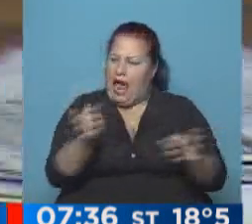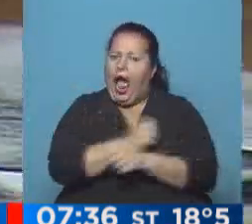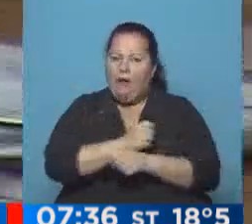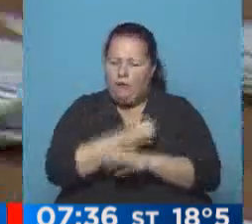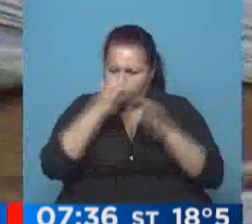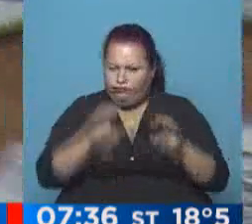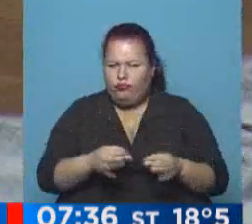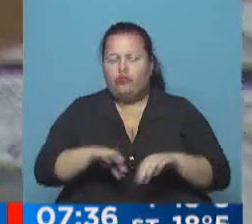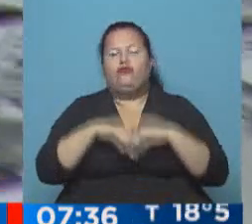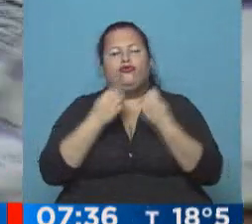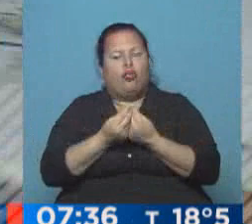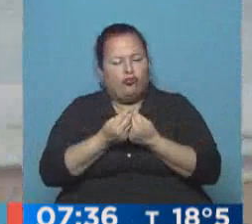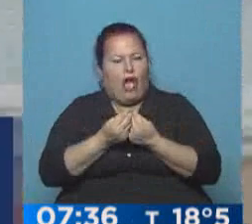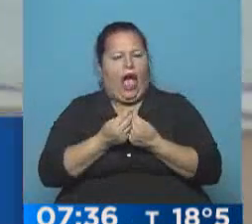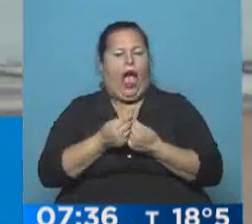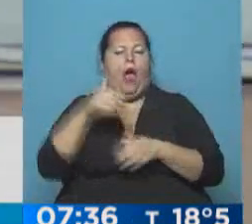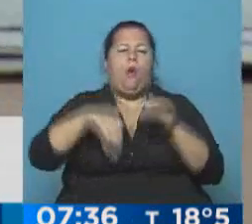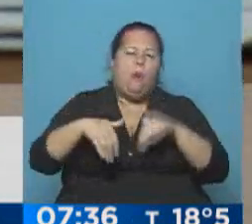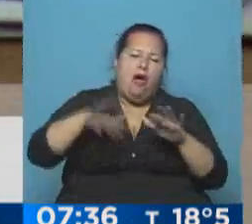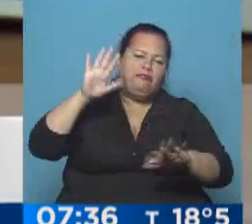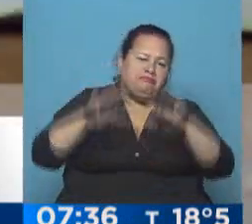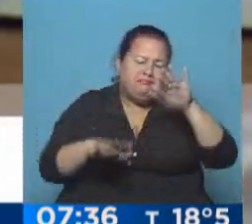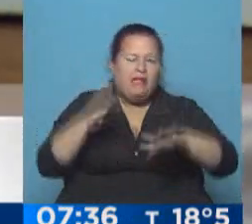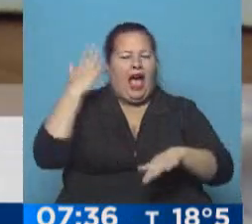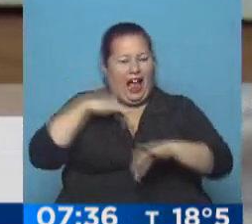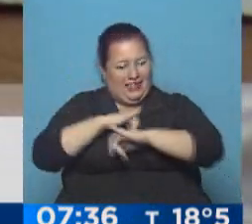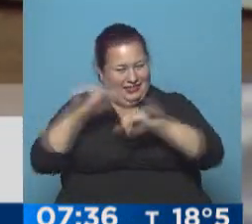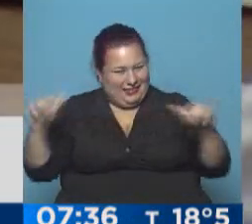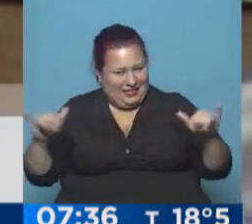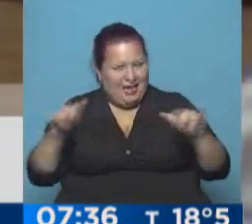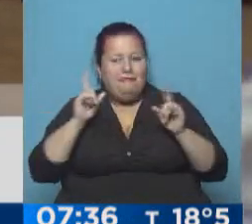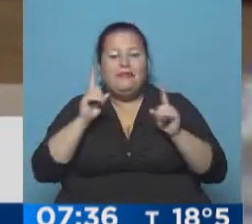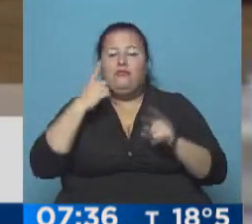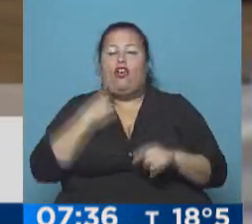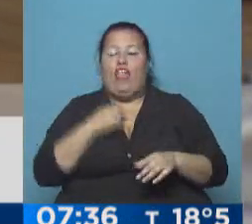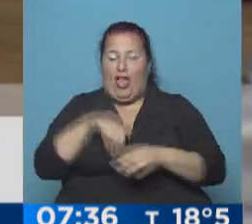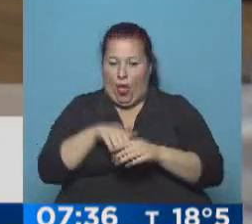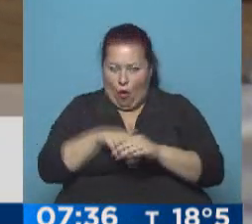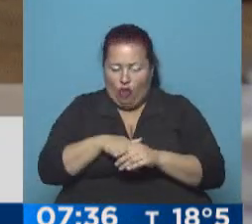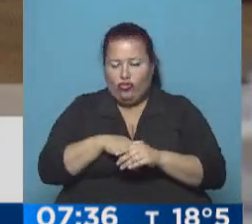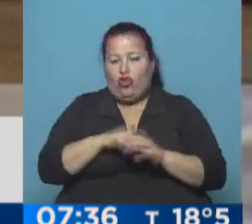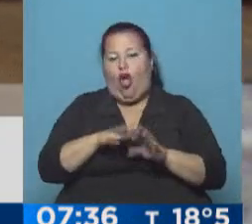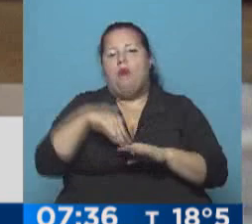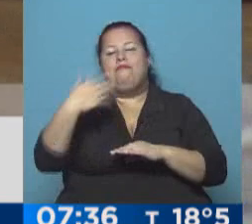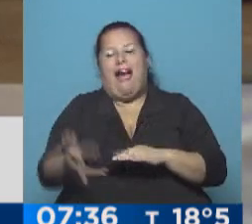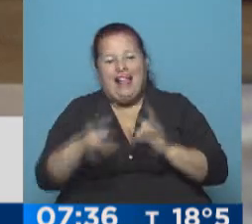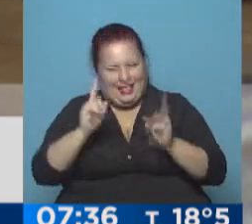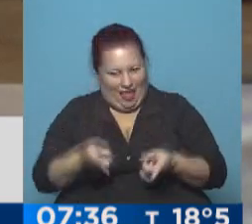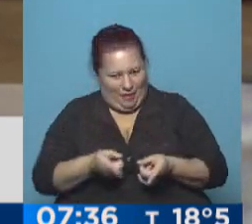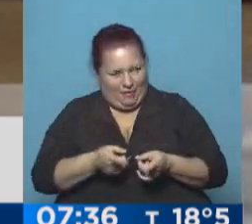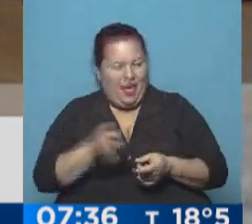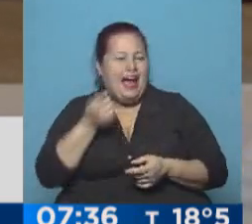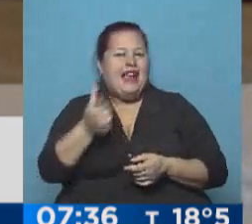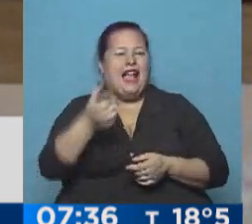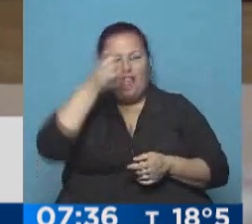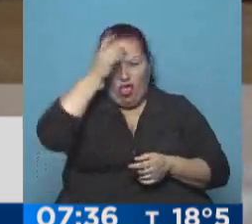definitiva los números eh voto más voto menos que se habían dado a conocer el mismo día de la elección o la jornada posterior es decir casi